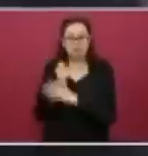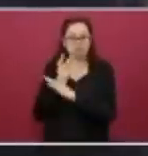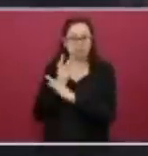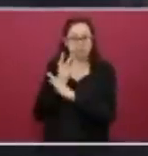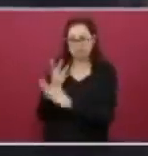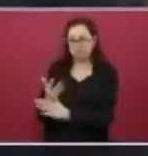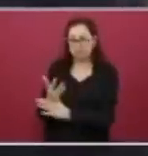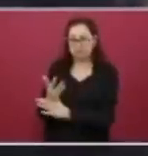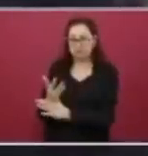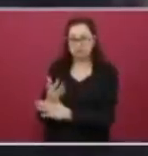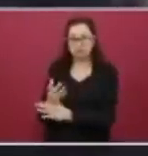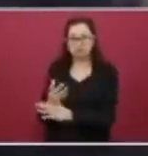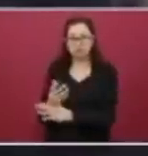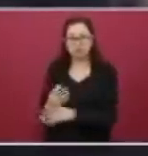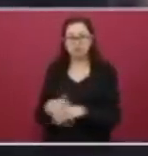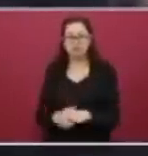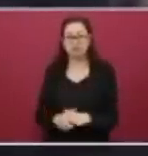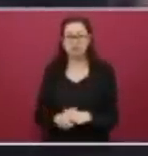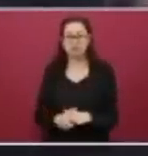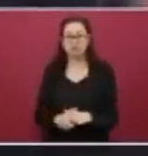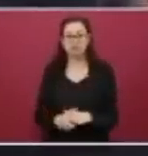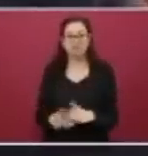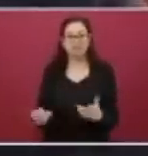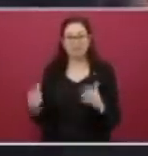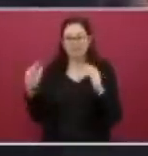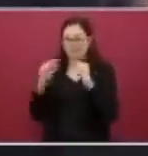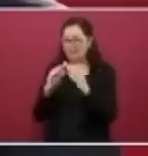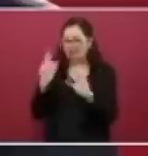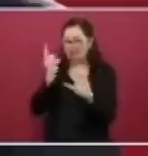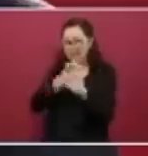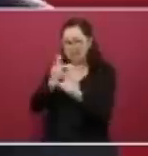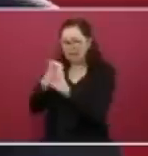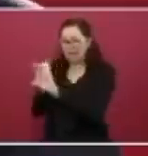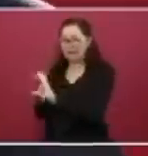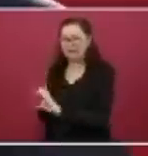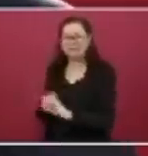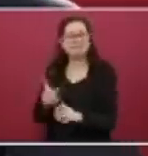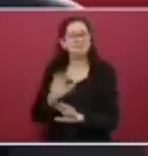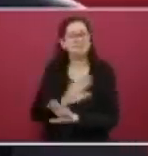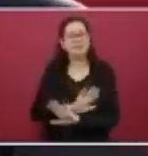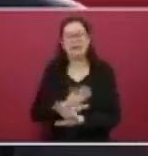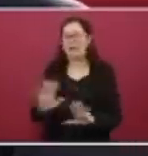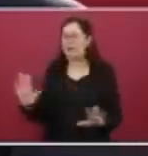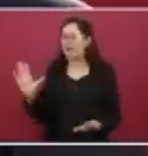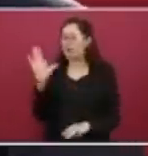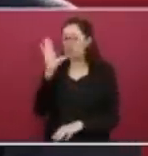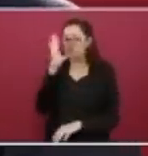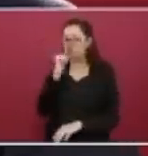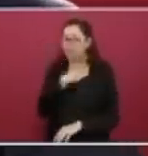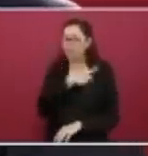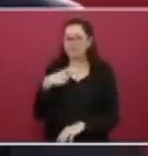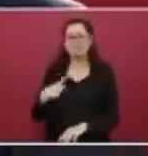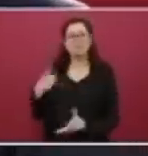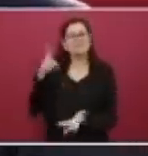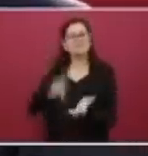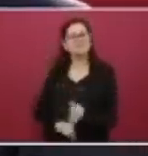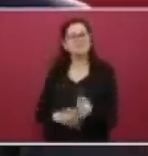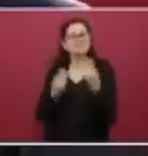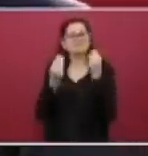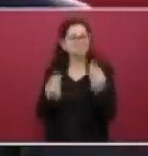no es recomendable tener albergues por abusos que se cometen